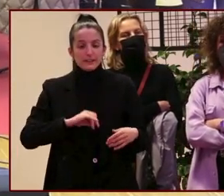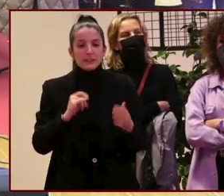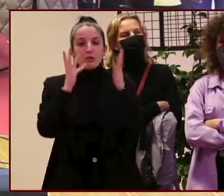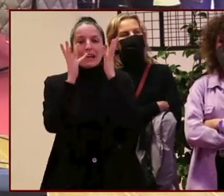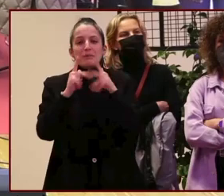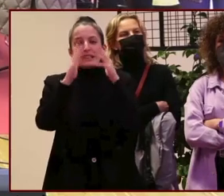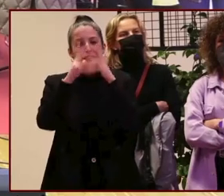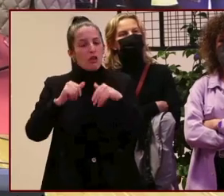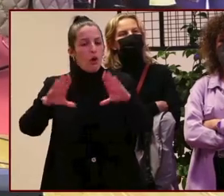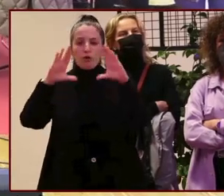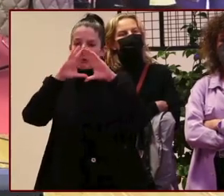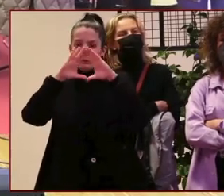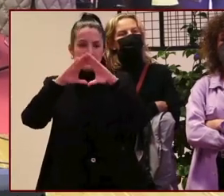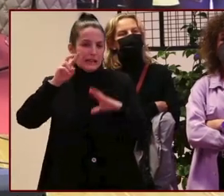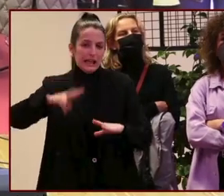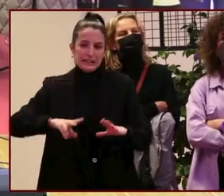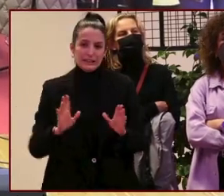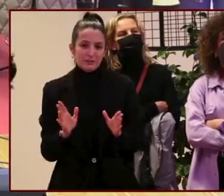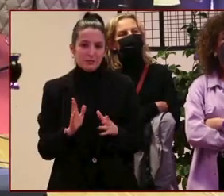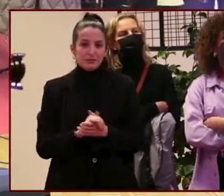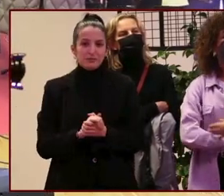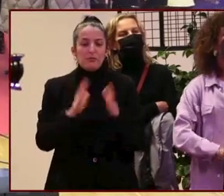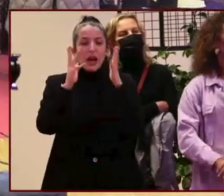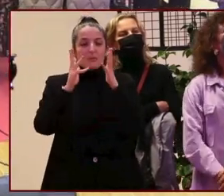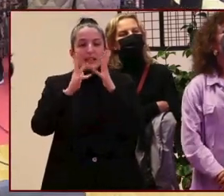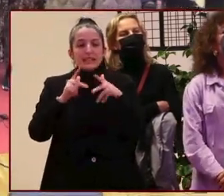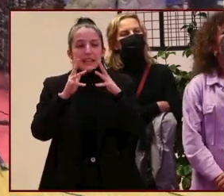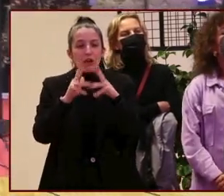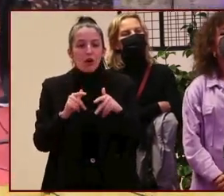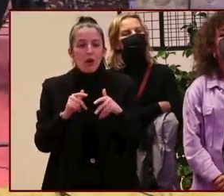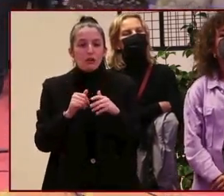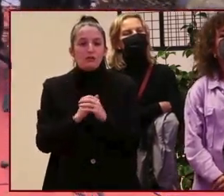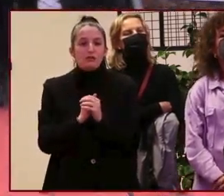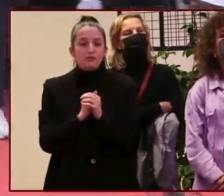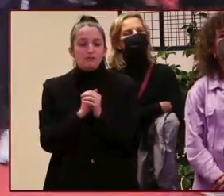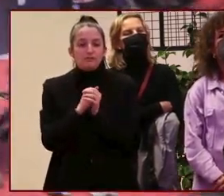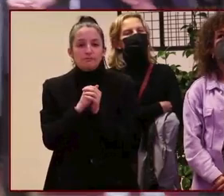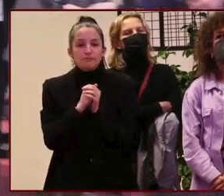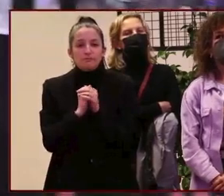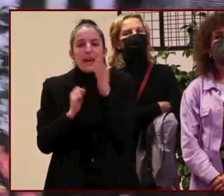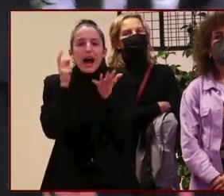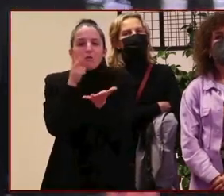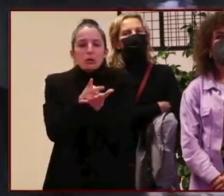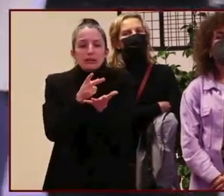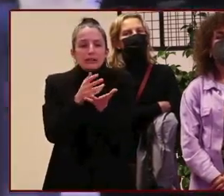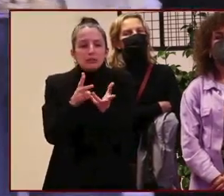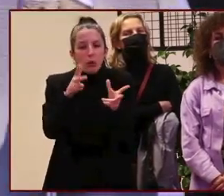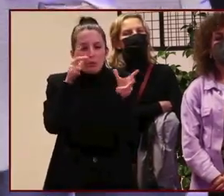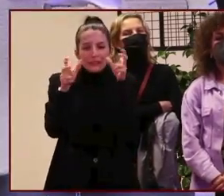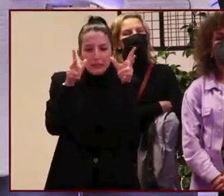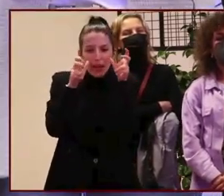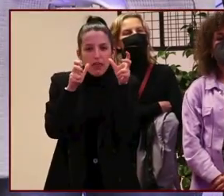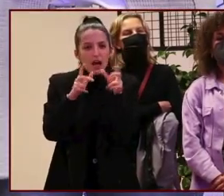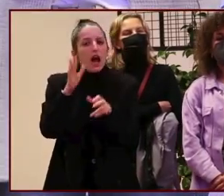feminista una administración que apuesta por visibilizar las